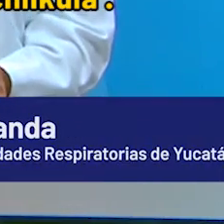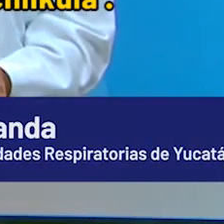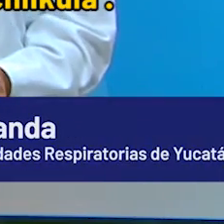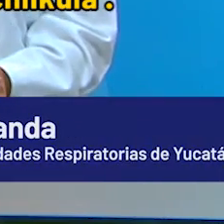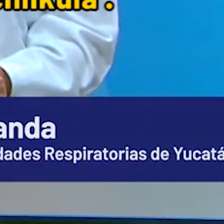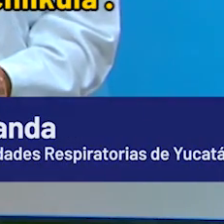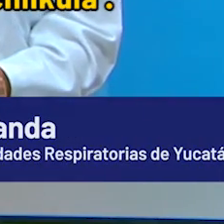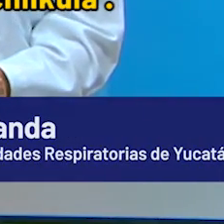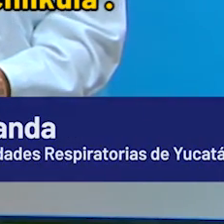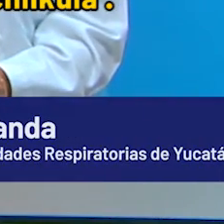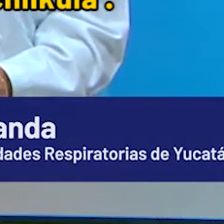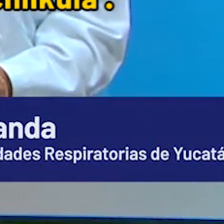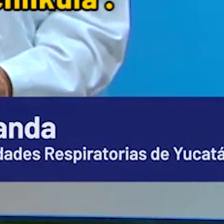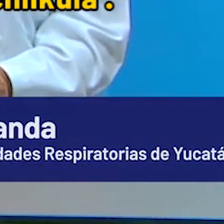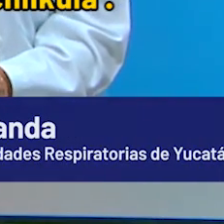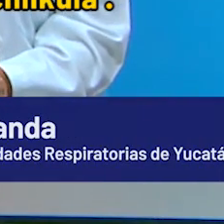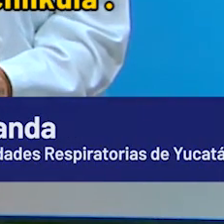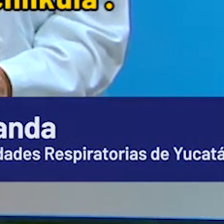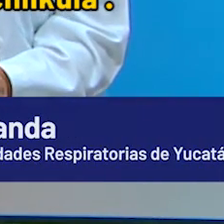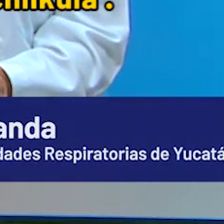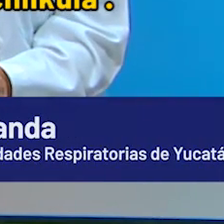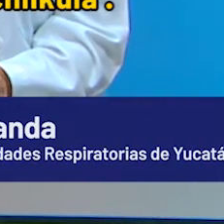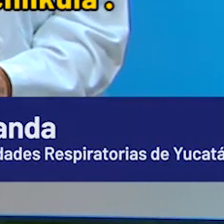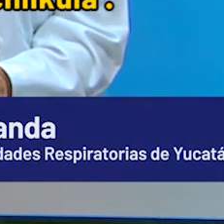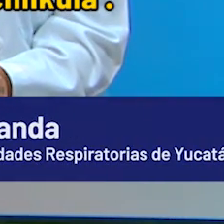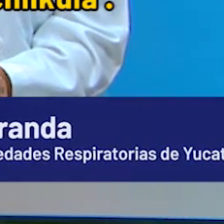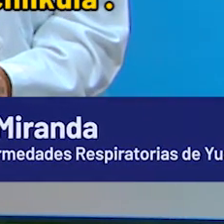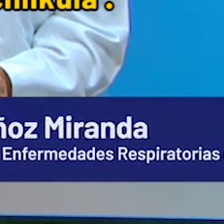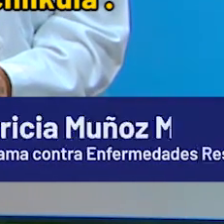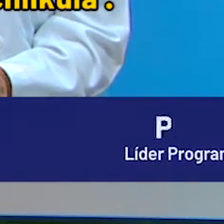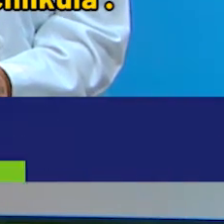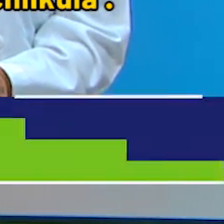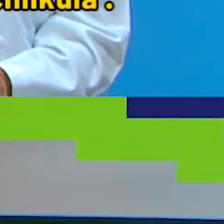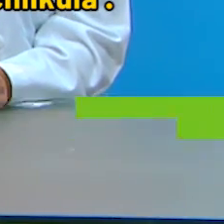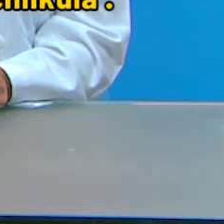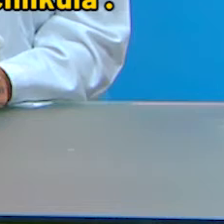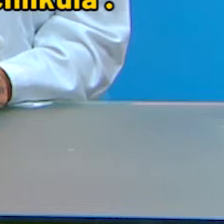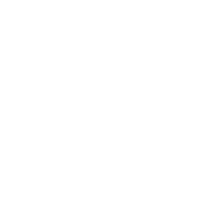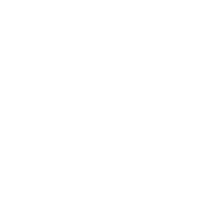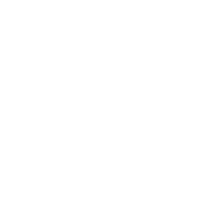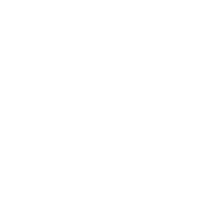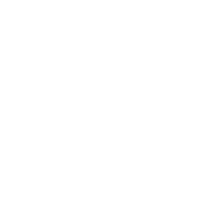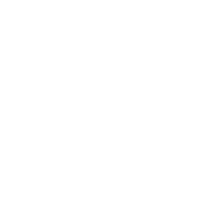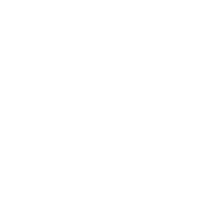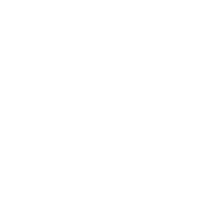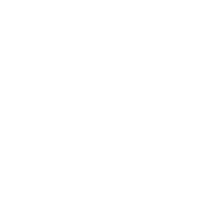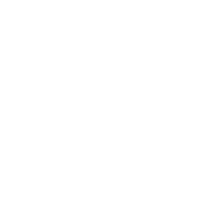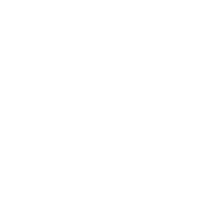doctora. Estaremos actualizando esta información todos los días por este mismo medio. Muchas gracias.